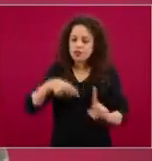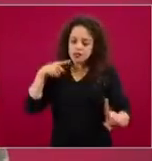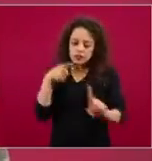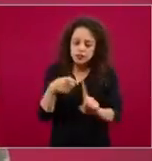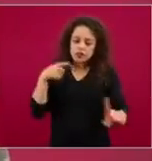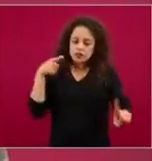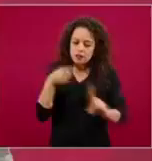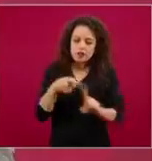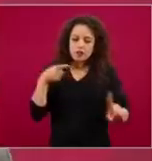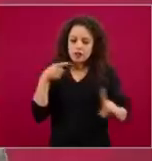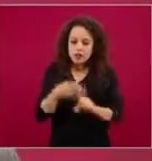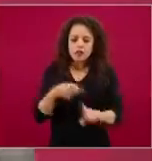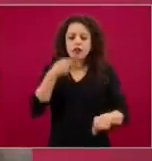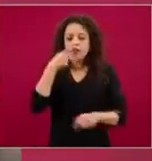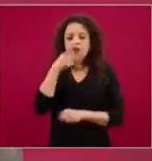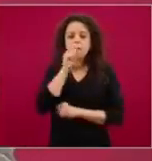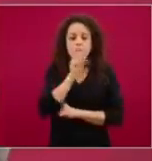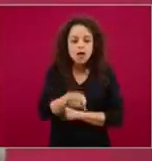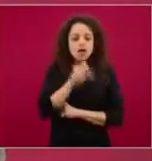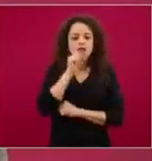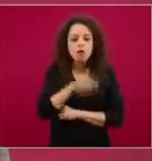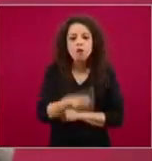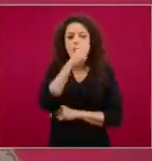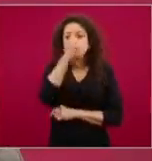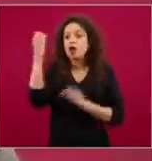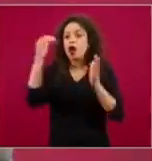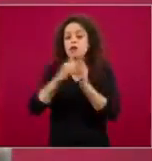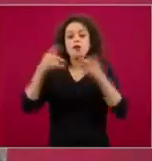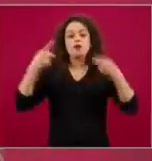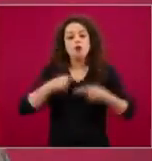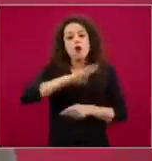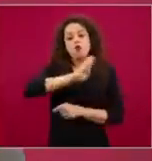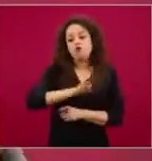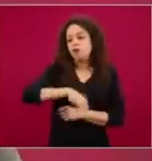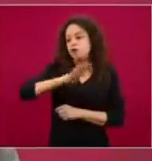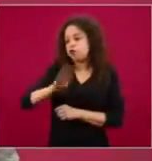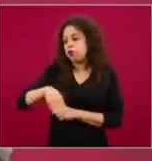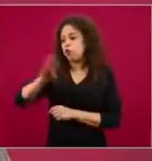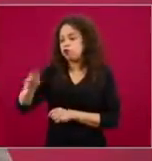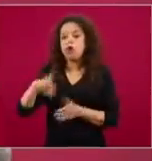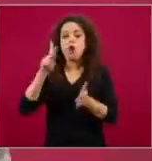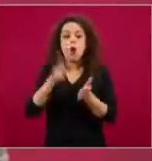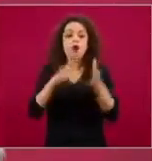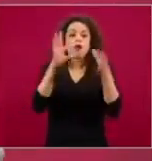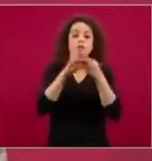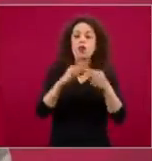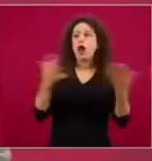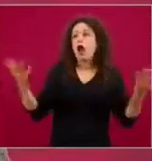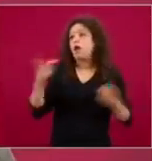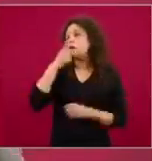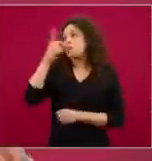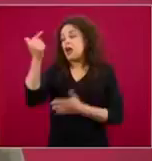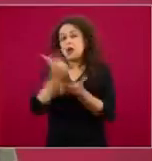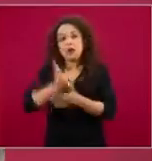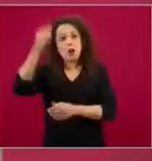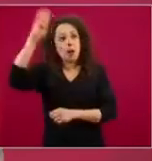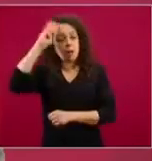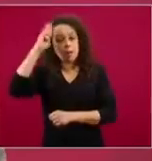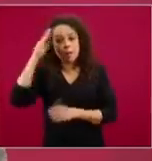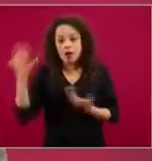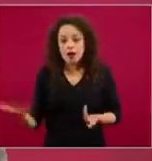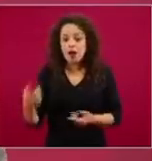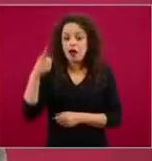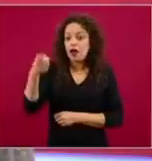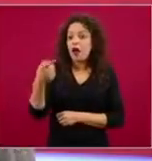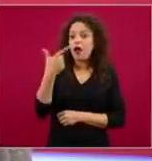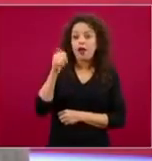muertos y volvían a traer este tema de el escenario catastrófico y los 60,000 y la predicción, y no le salió a López-Gatell la